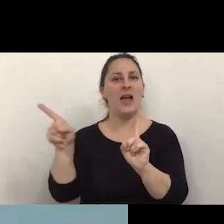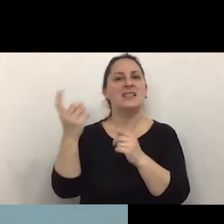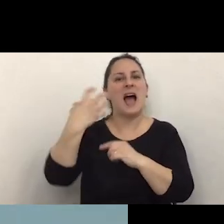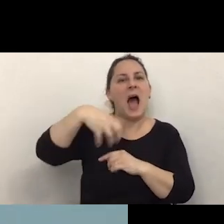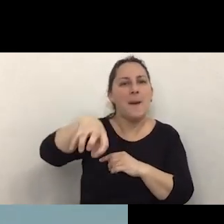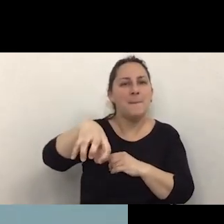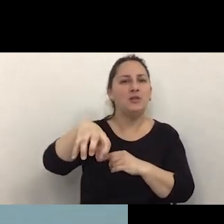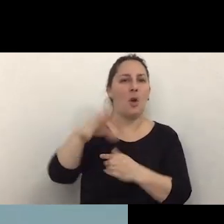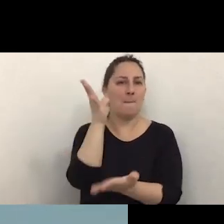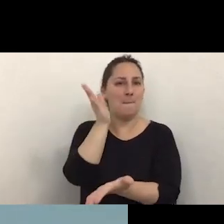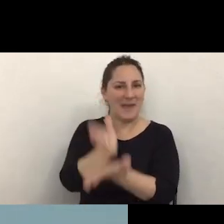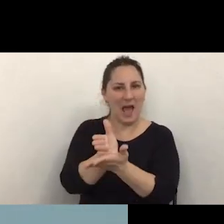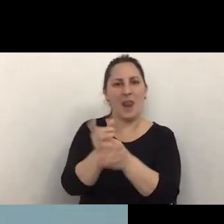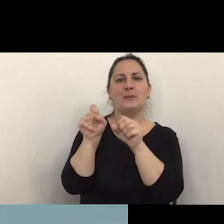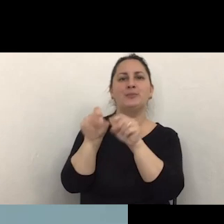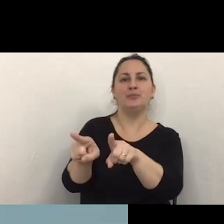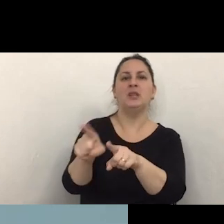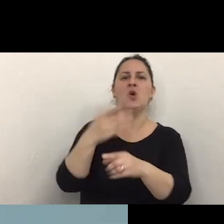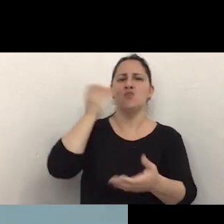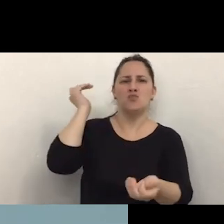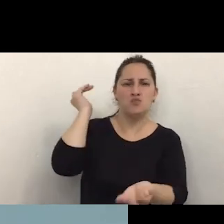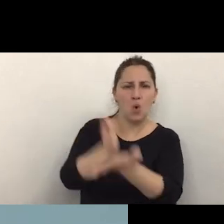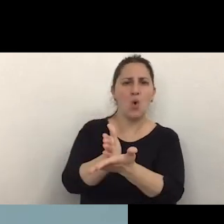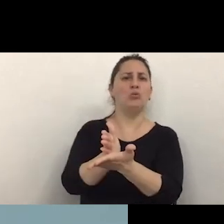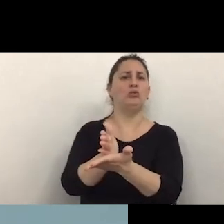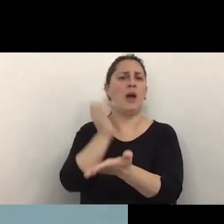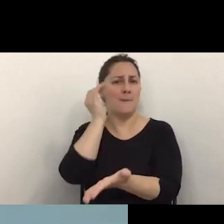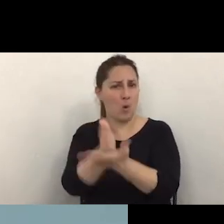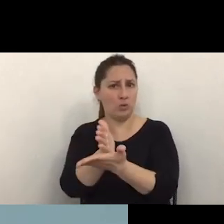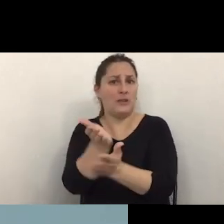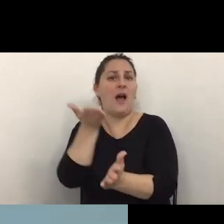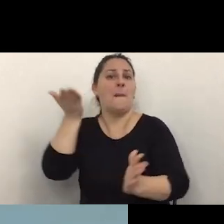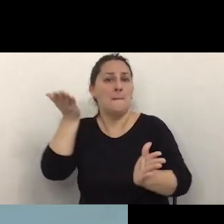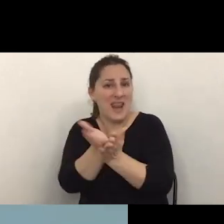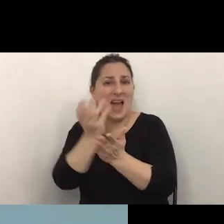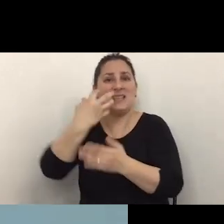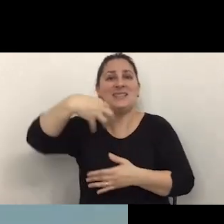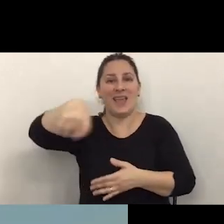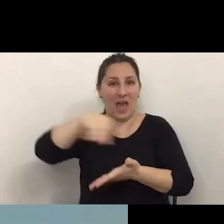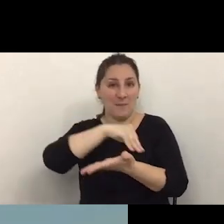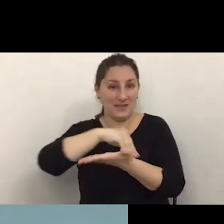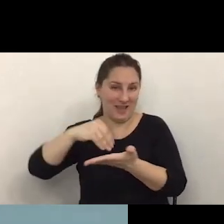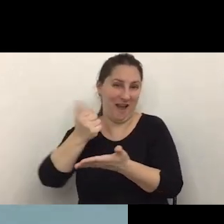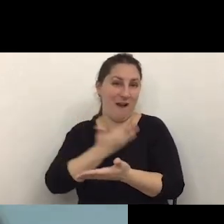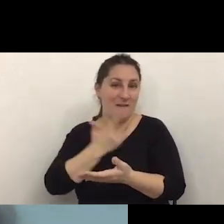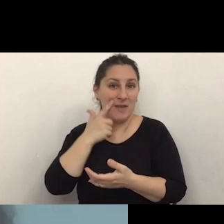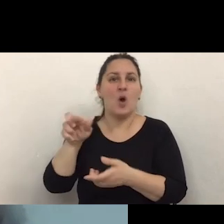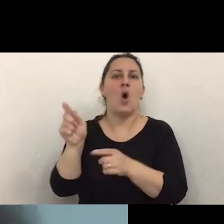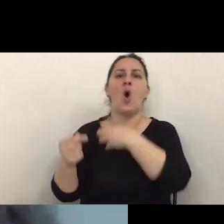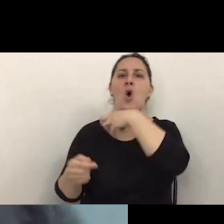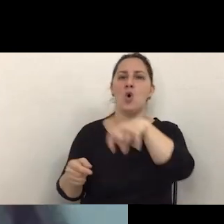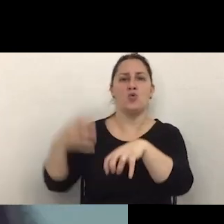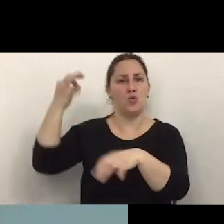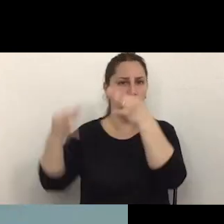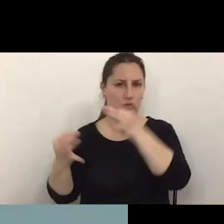penal tanto de las multas consideradas como penales en sede administrativa como en la sede judicial.